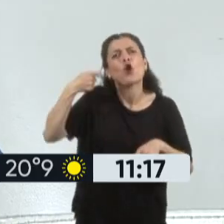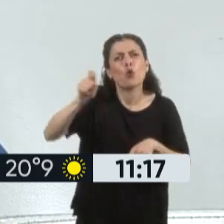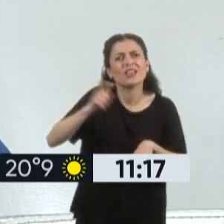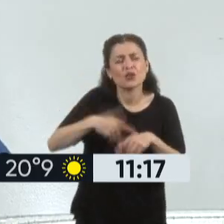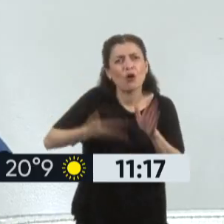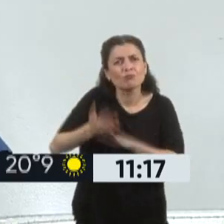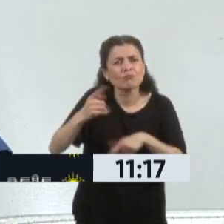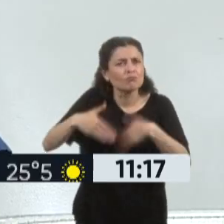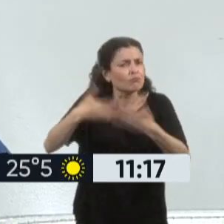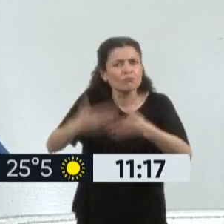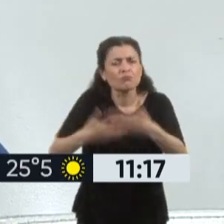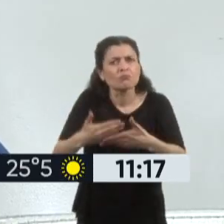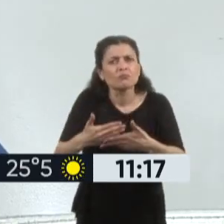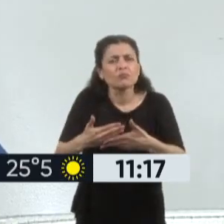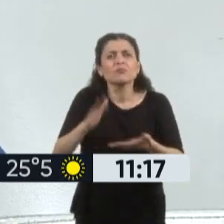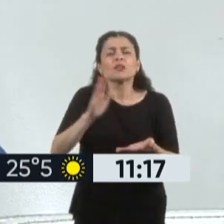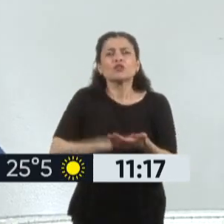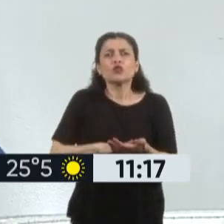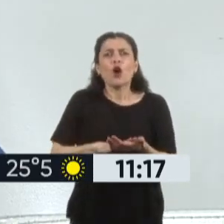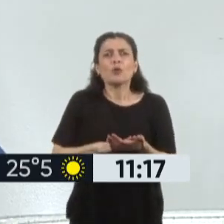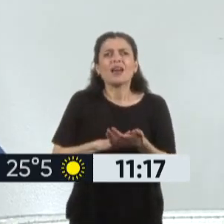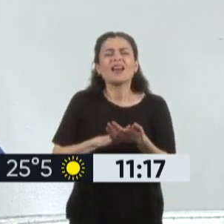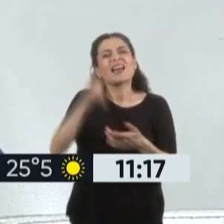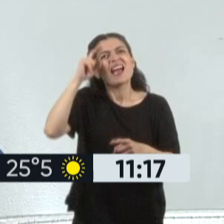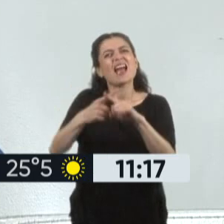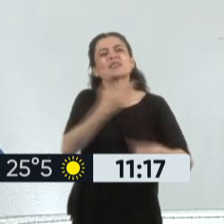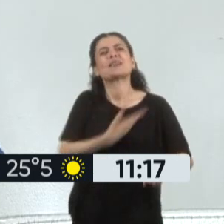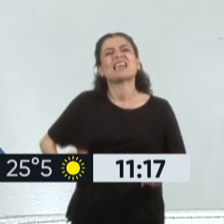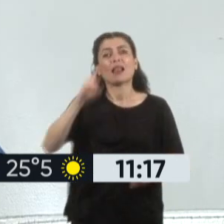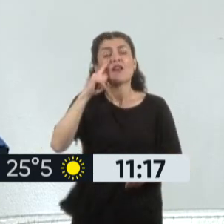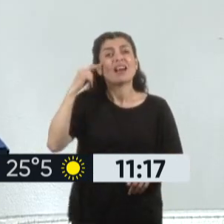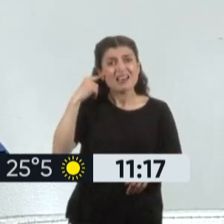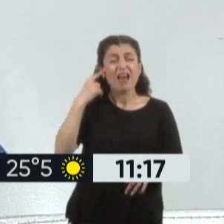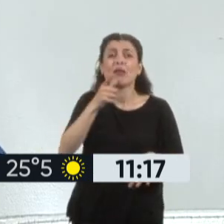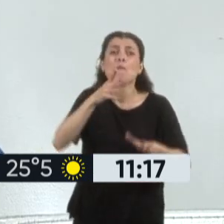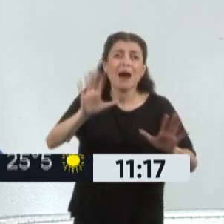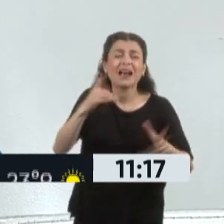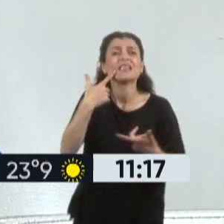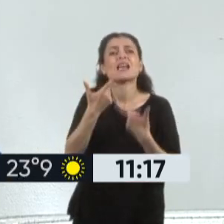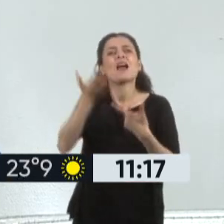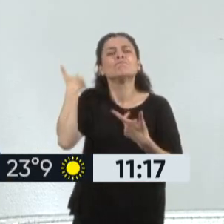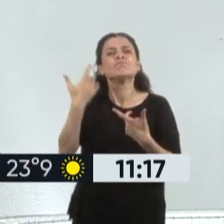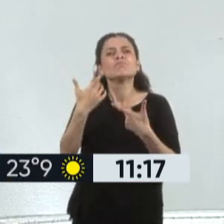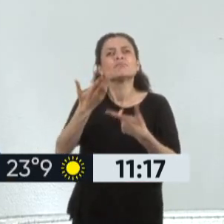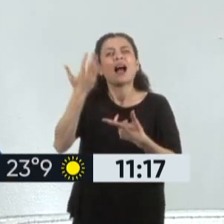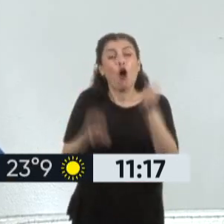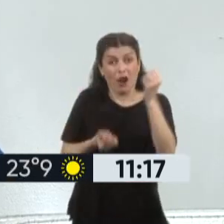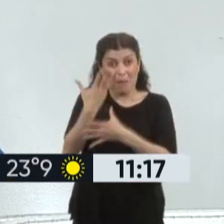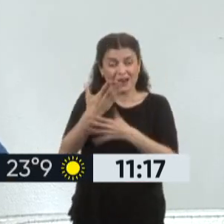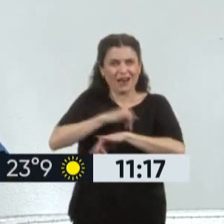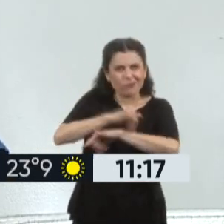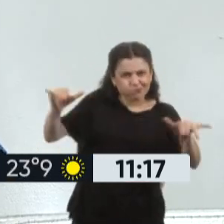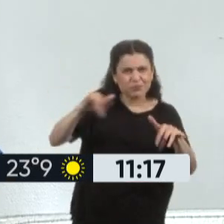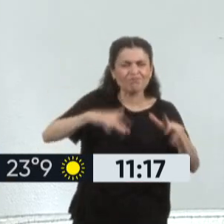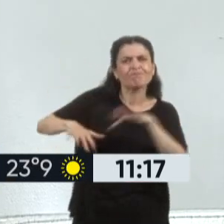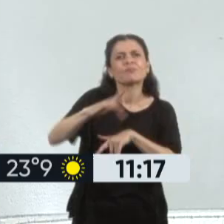publicación de la causa de Alberto Fernández, el expresidente, en un audio divulgado a lo largo de esta mañana en el